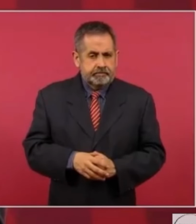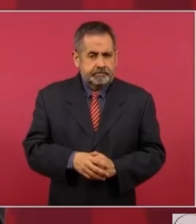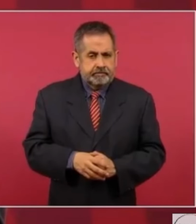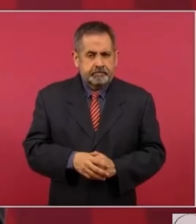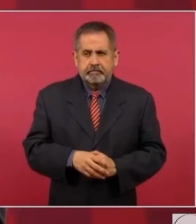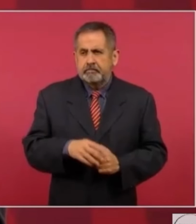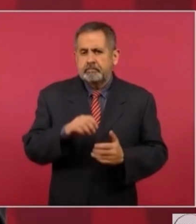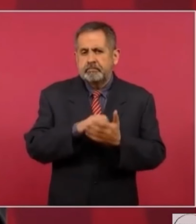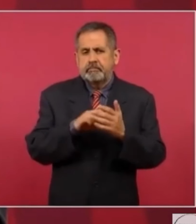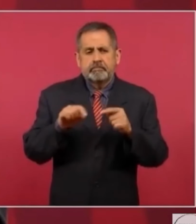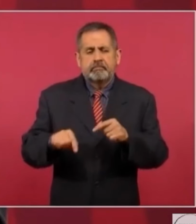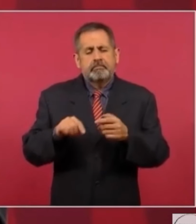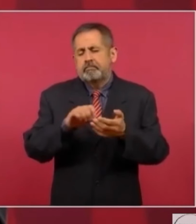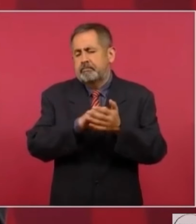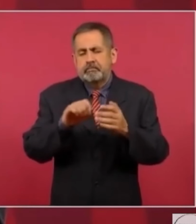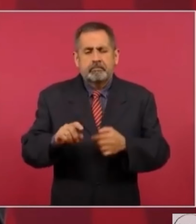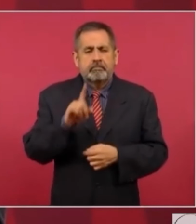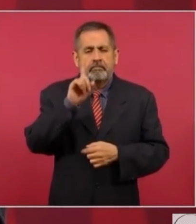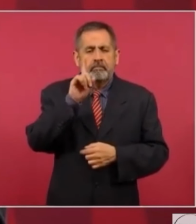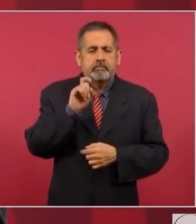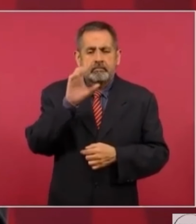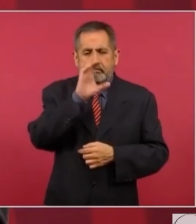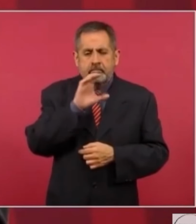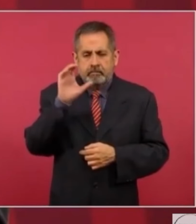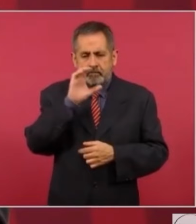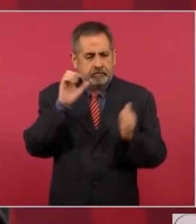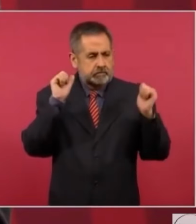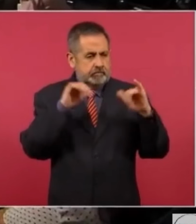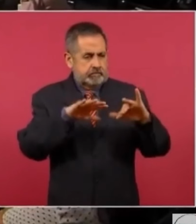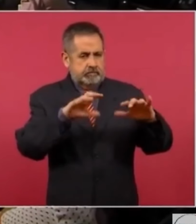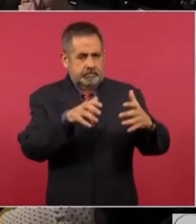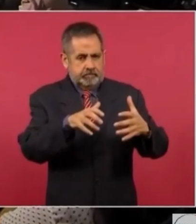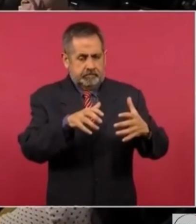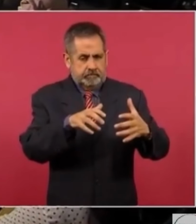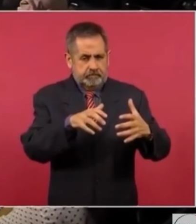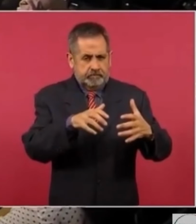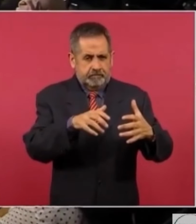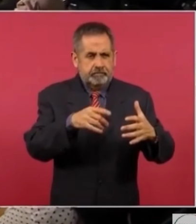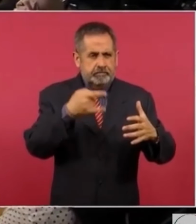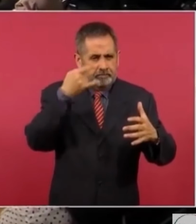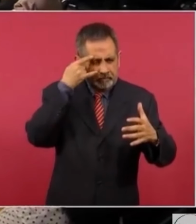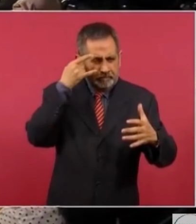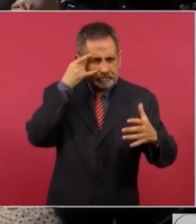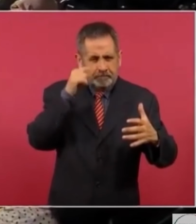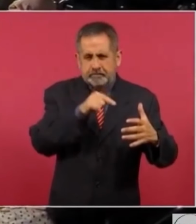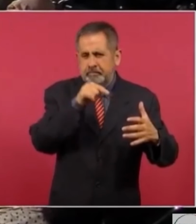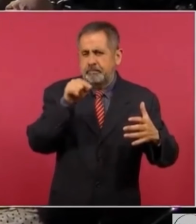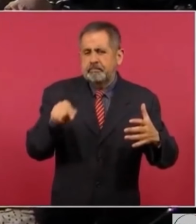por ejemplo, Aguascalientes, los primeros estados, Campeche,